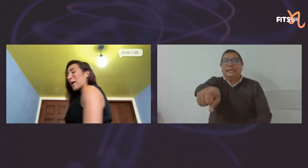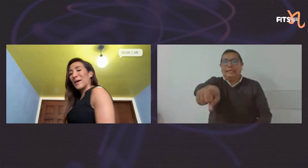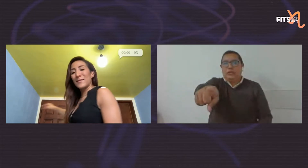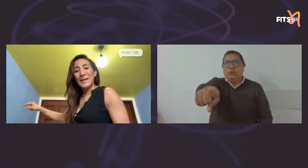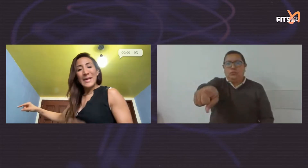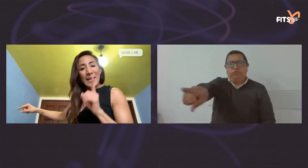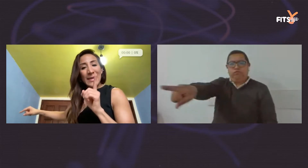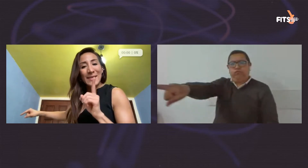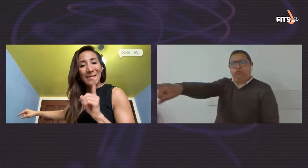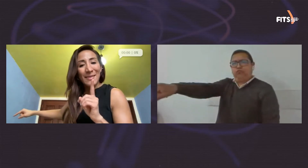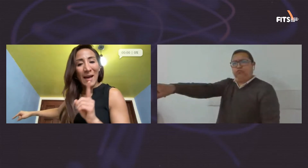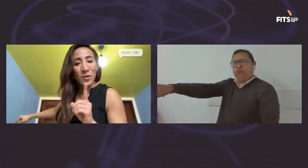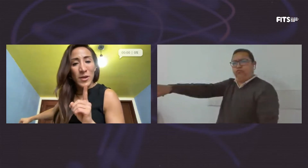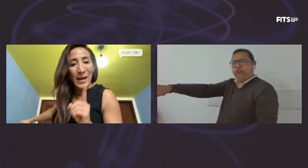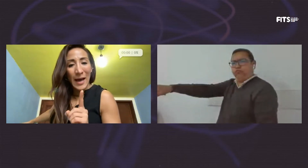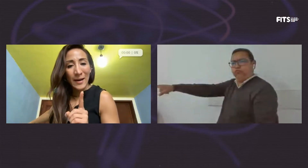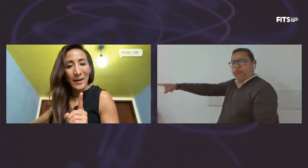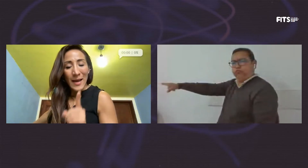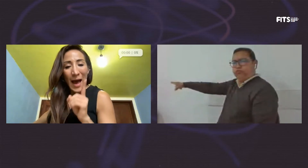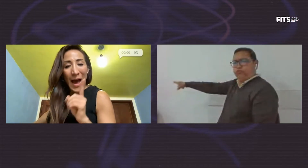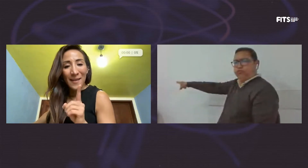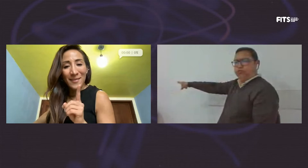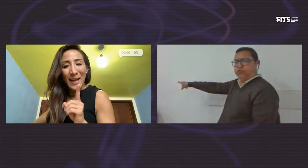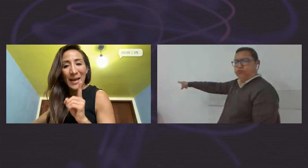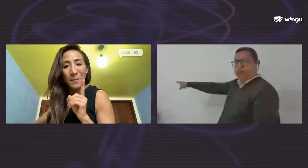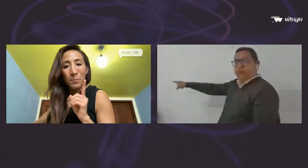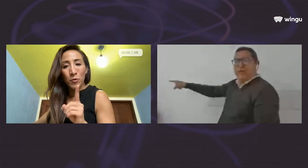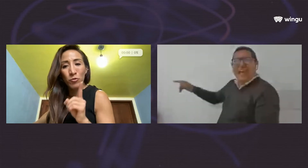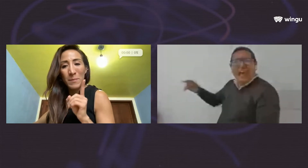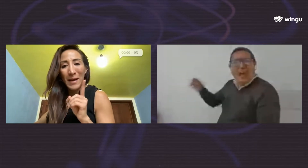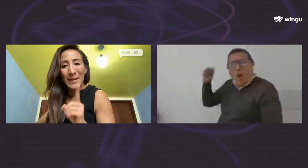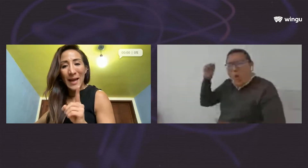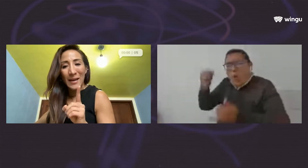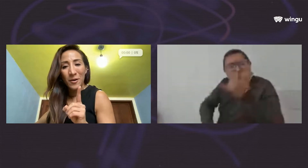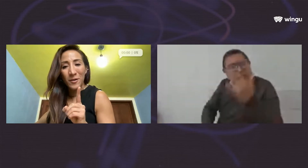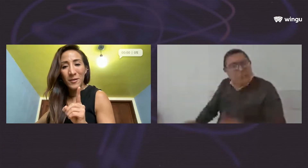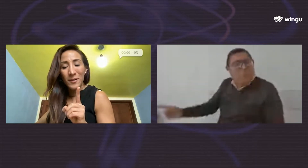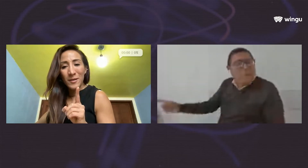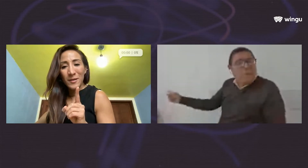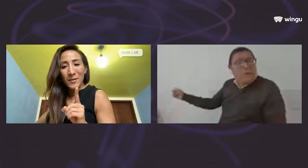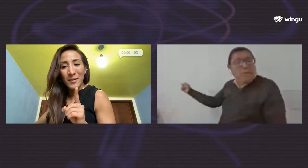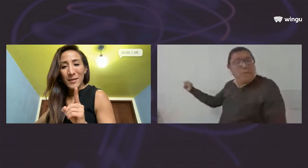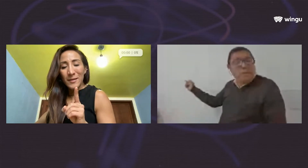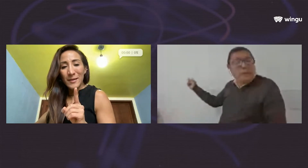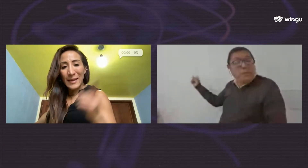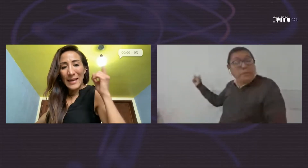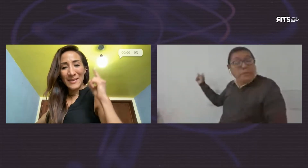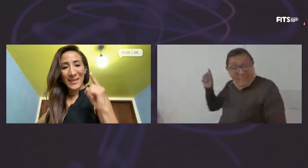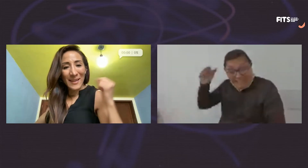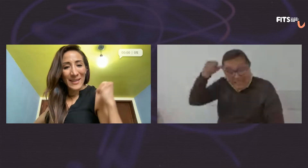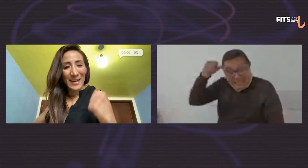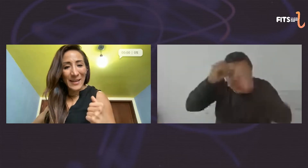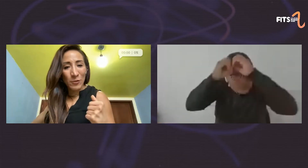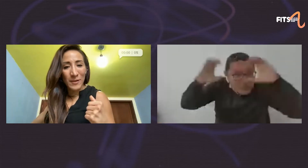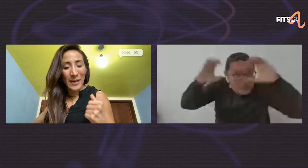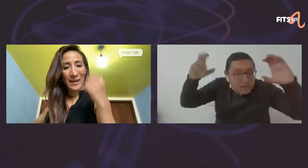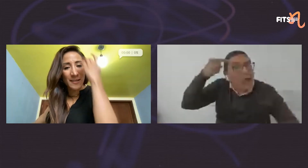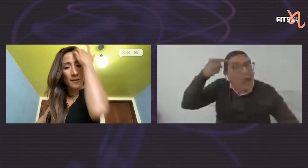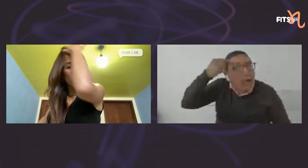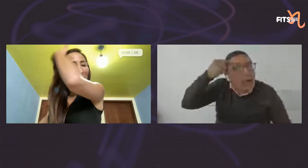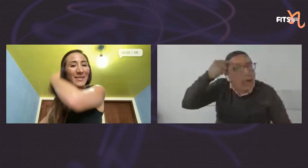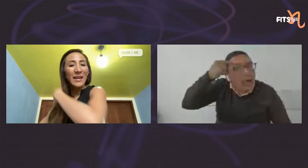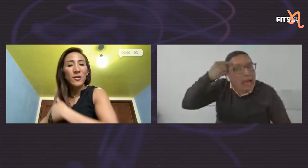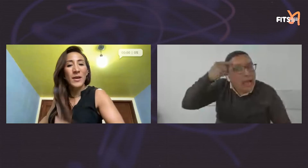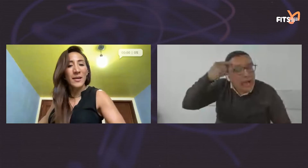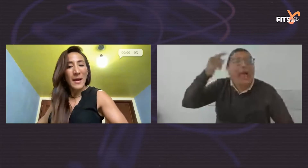que puedas, intentando llegar hasta el punto imaginario que hiciste hace ratito en el